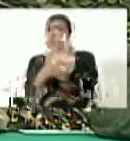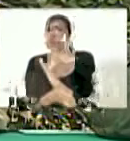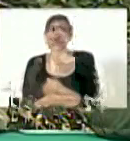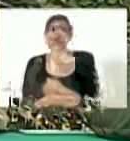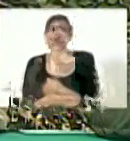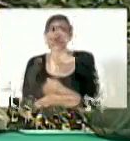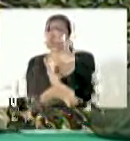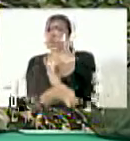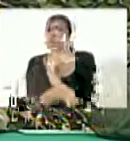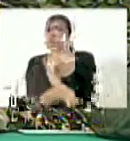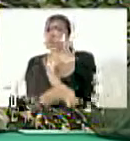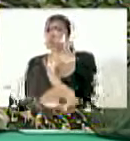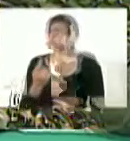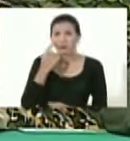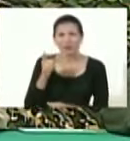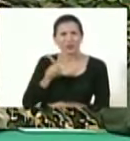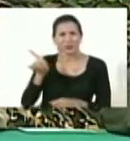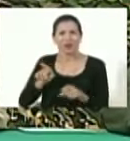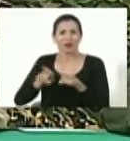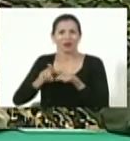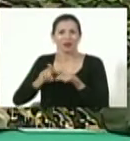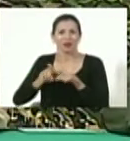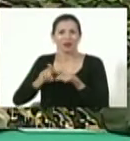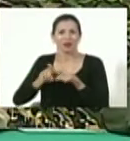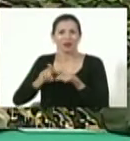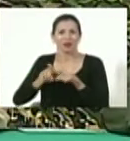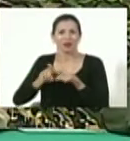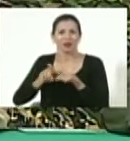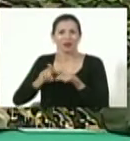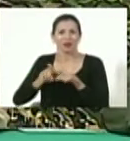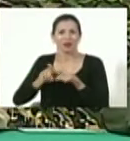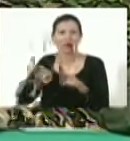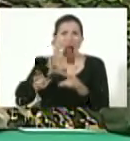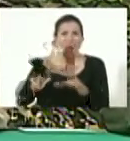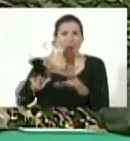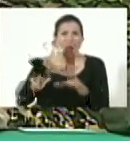visto en Oriente, en África del Norte,